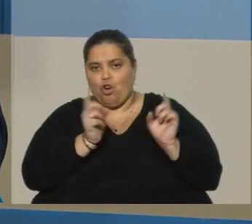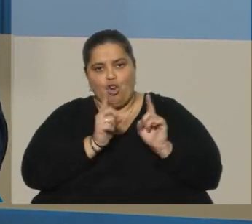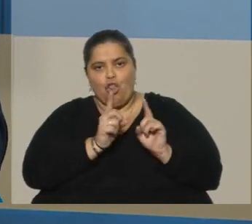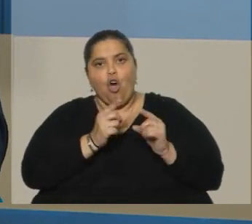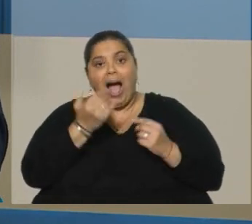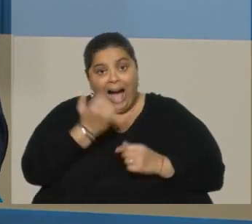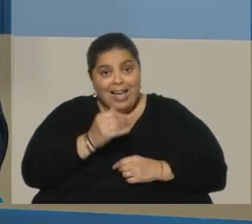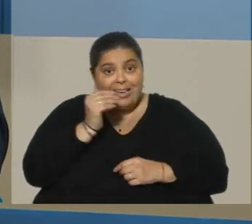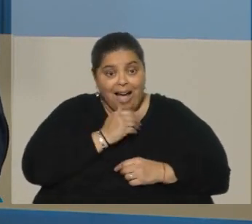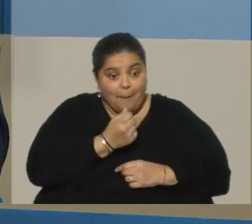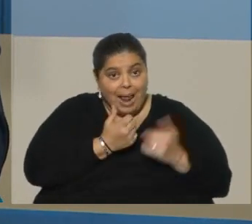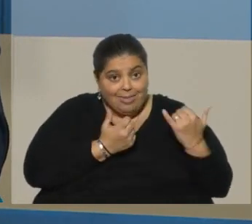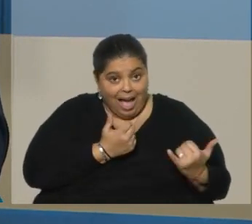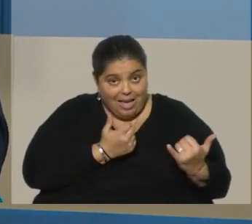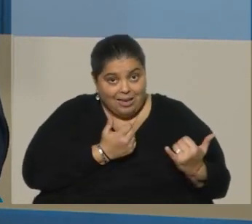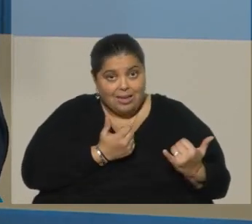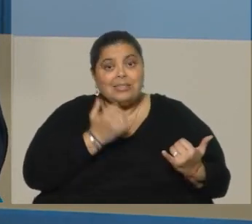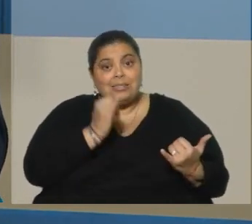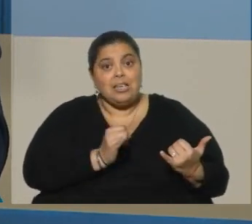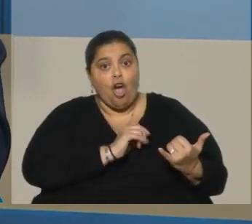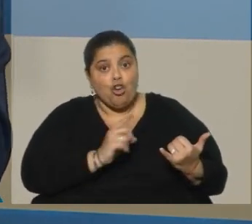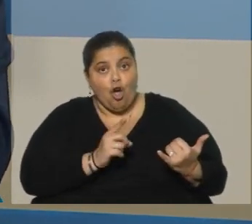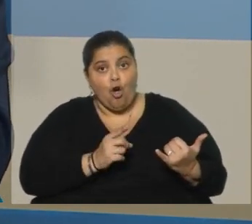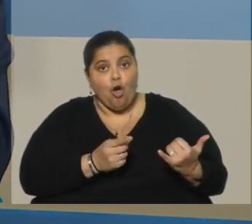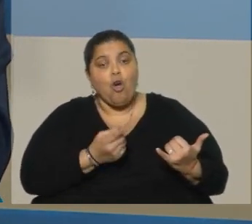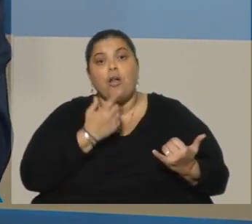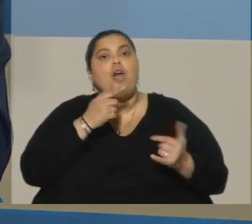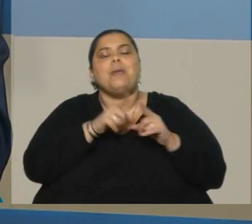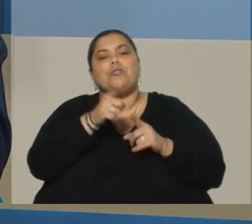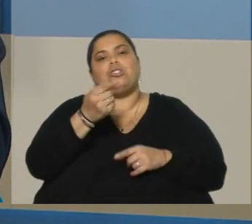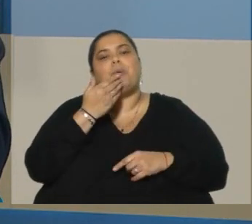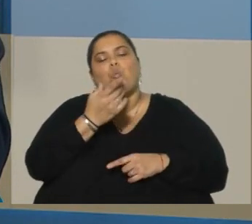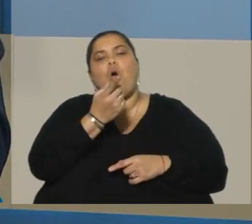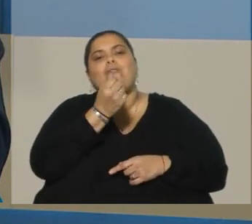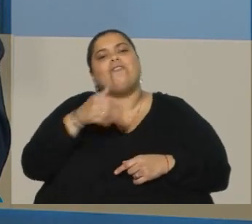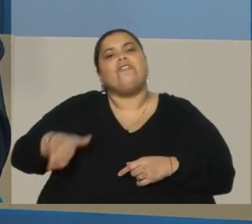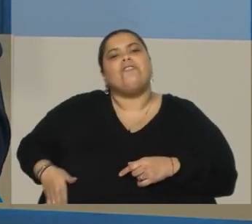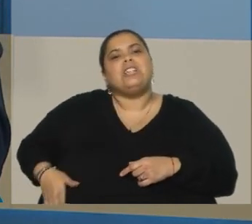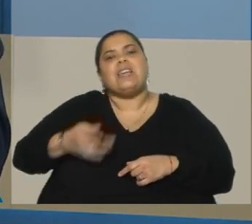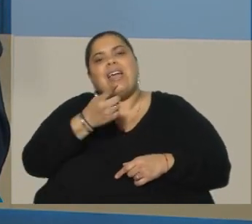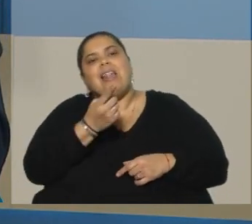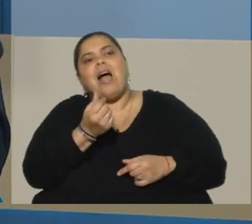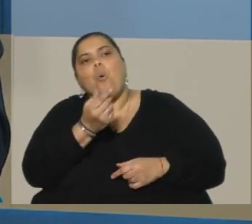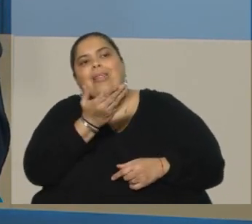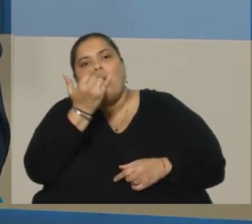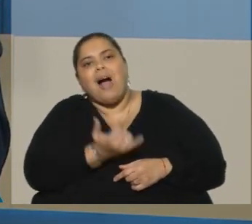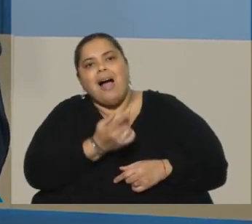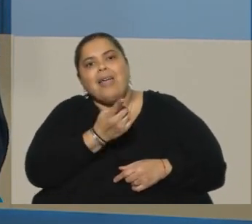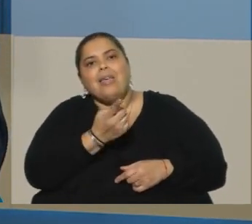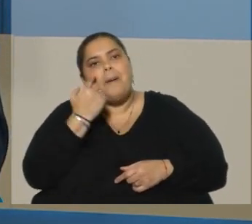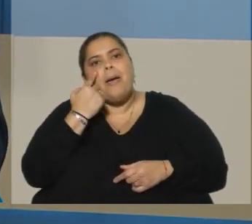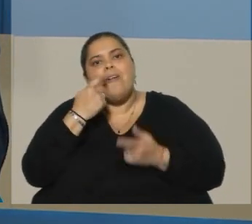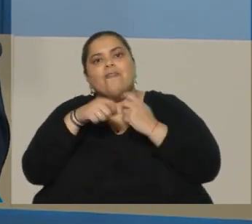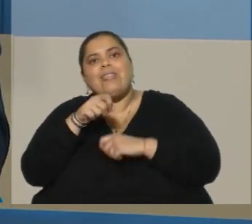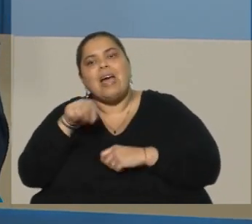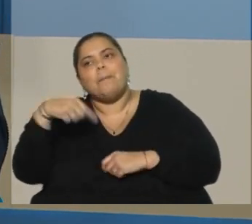que, a ver, ¿cuánto hay en la caja? ¿Cuánto tenés en la billetera, Leo? ¿Cuánto pensás vender en los próximos días? ¿Y cuánto tenés que